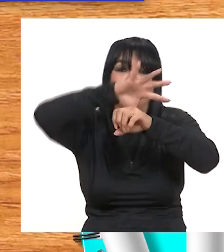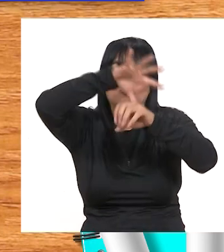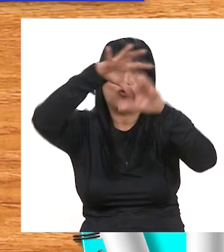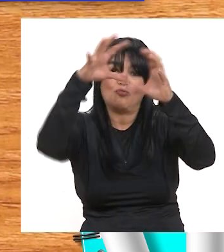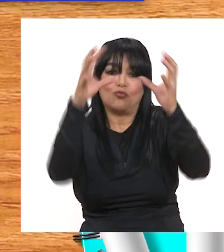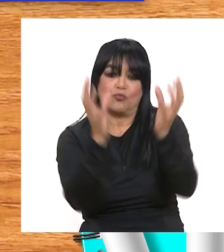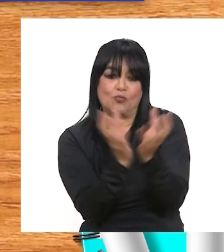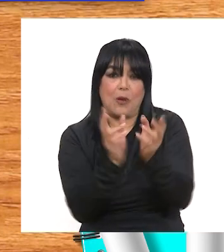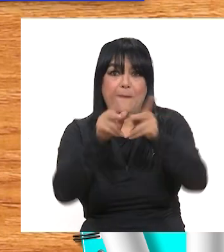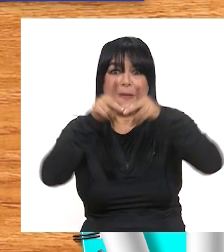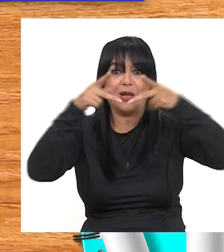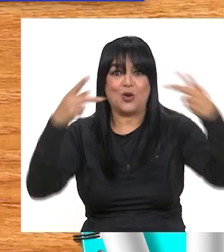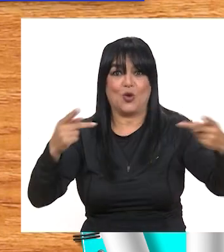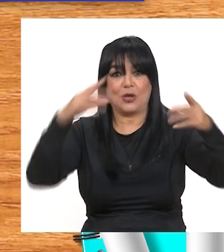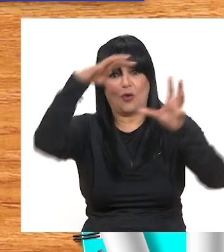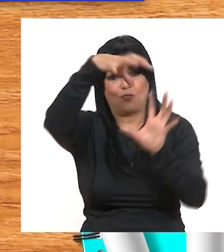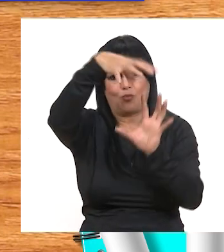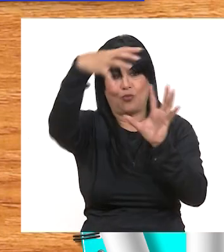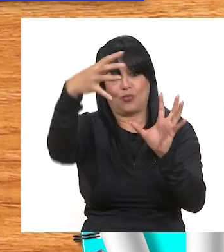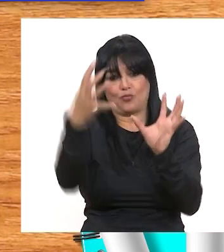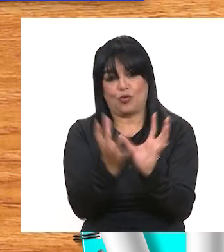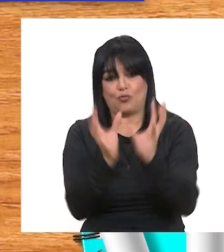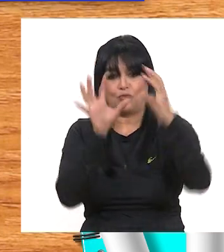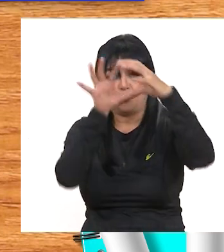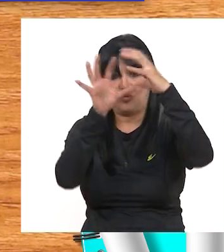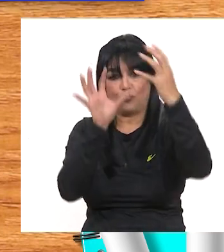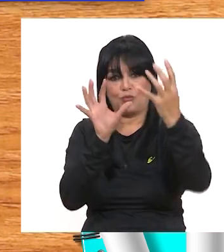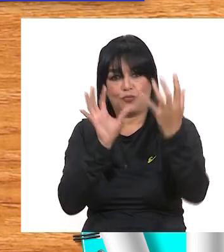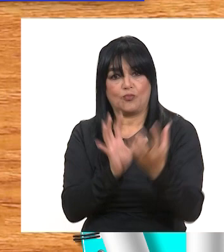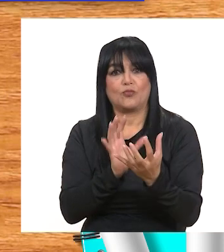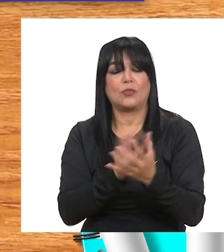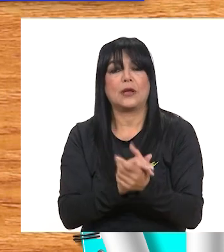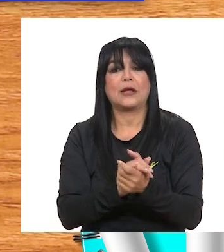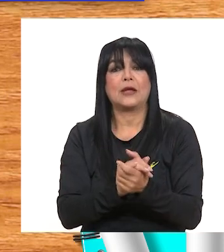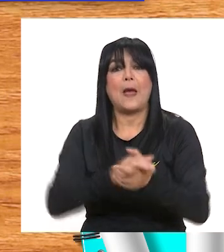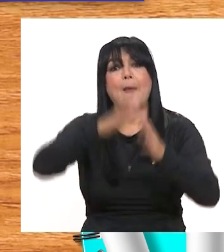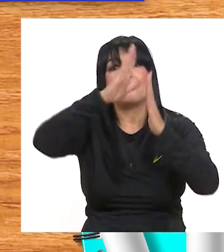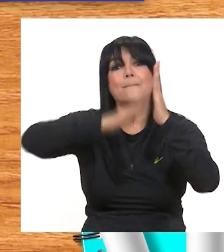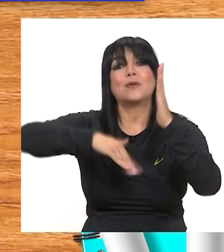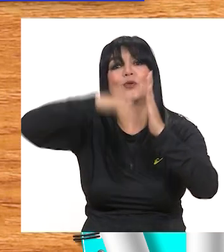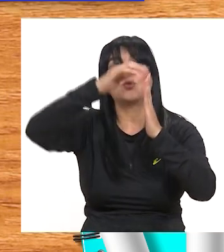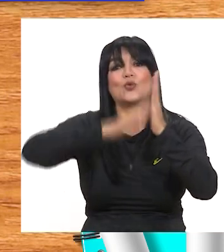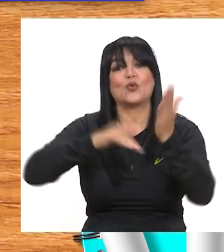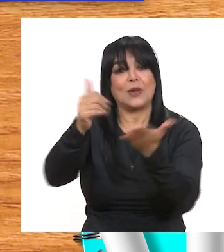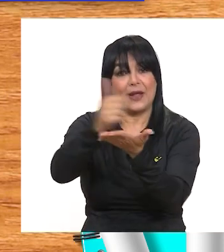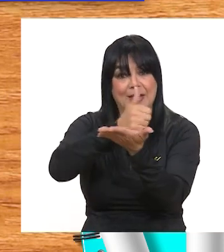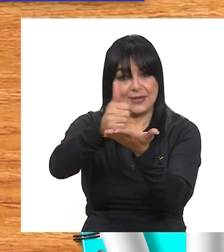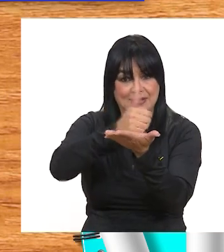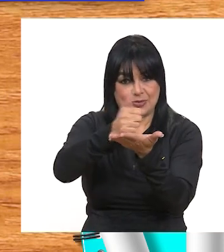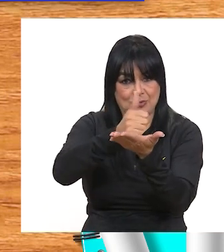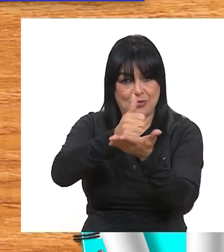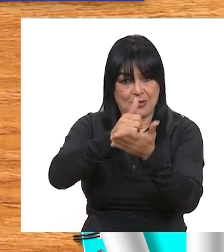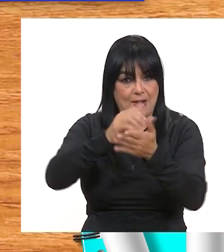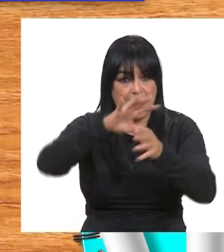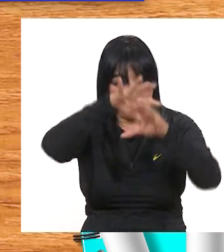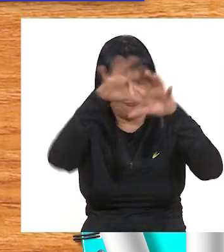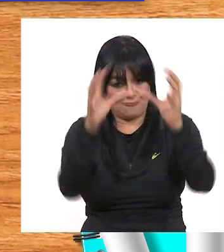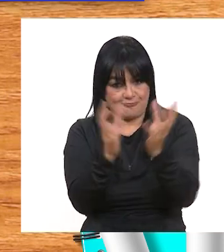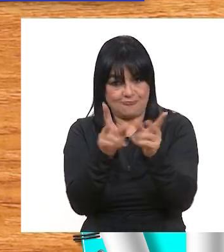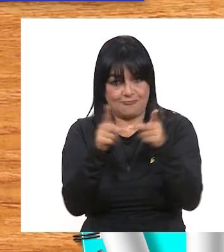de pegamento por toda la superficie. Coloca pintura azul por encima del